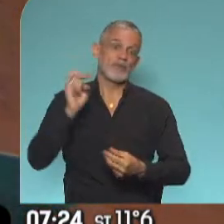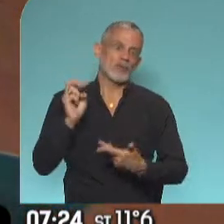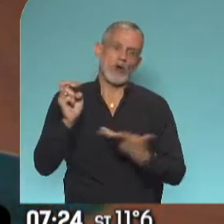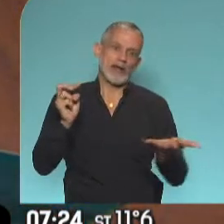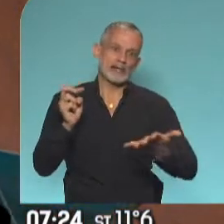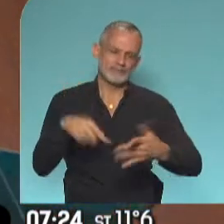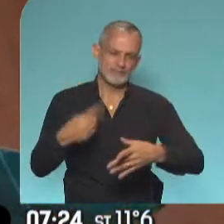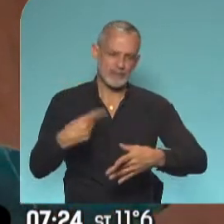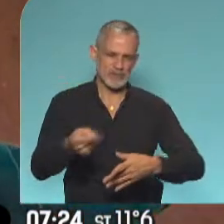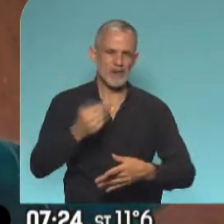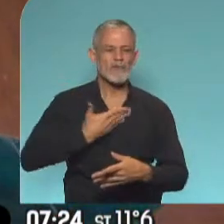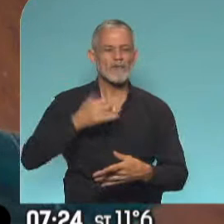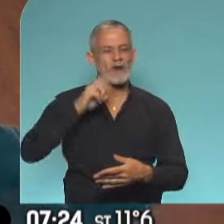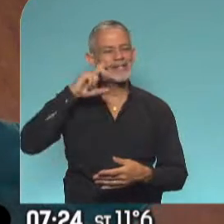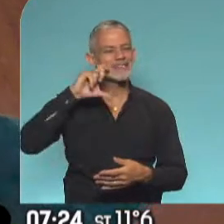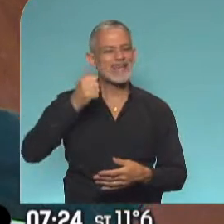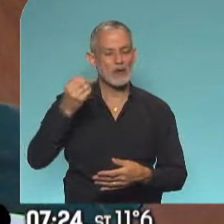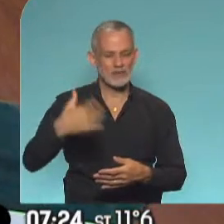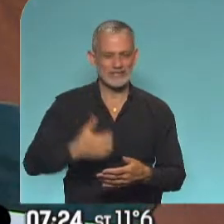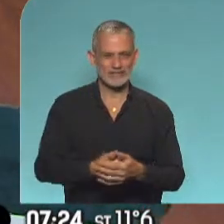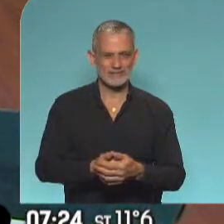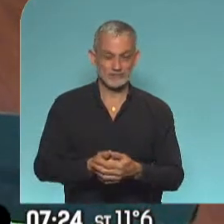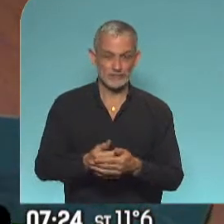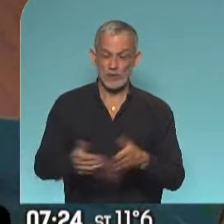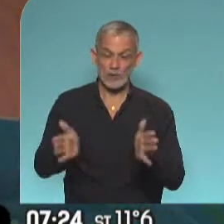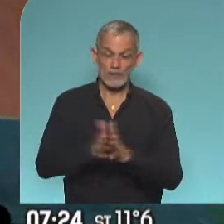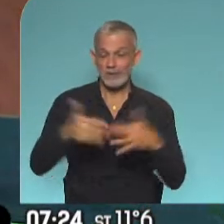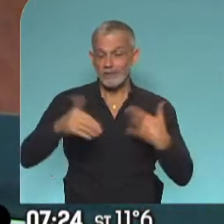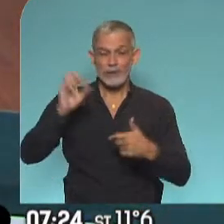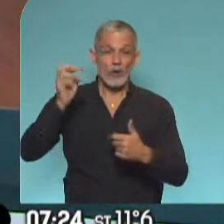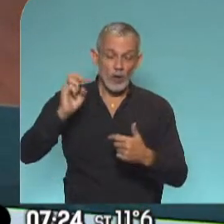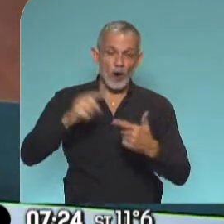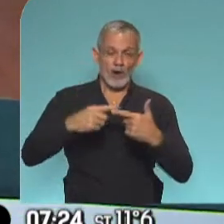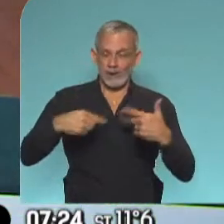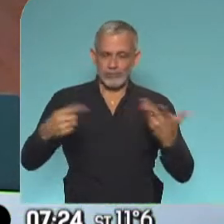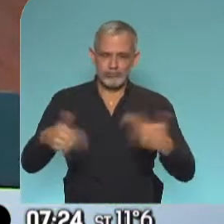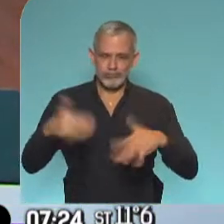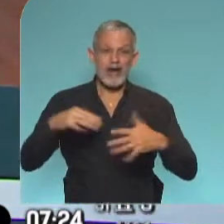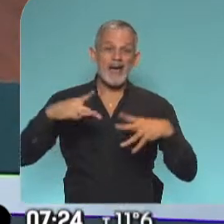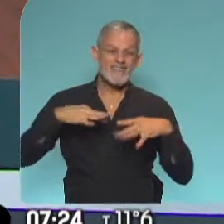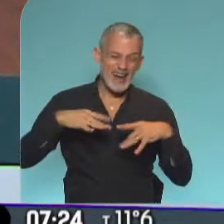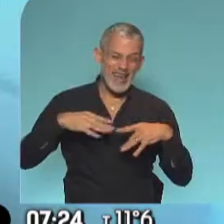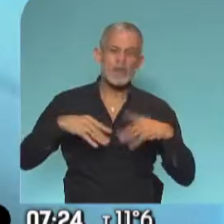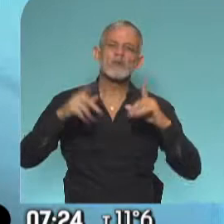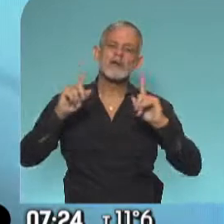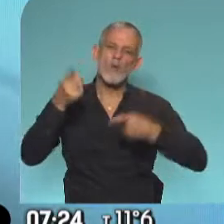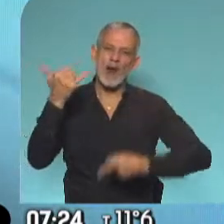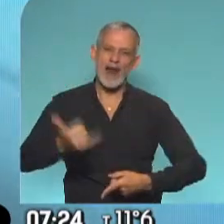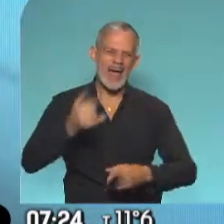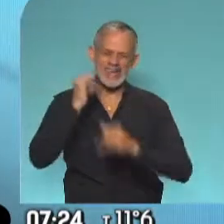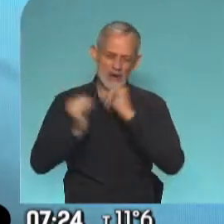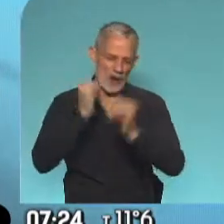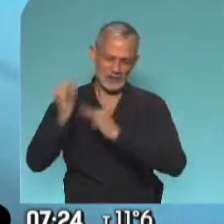dólar. Flor Barragán, ¿qué tal? Buen lunes. Qué combo que tenés para desarrollar ahora. Así es, sí, feriado, pero les traemos